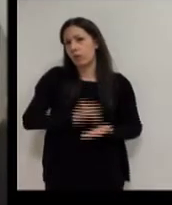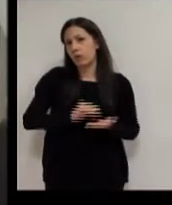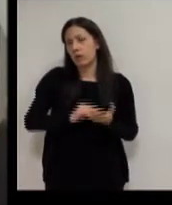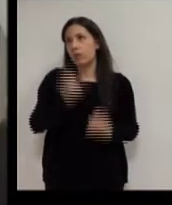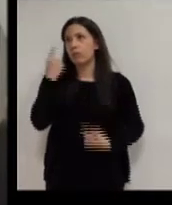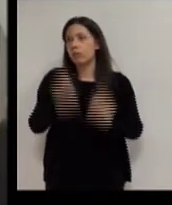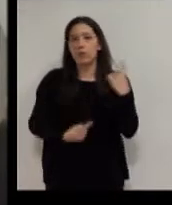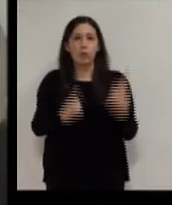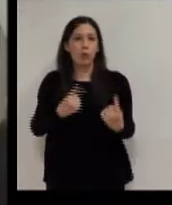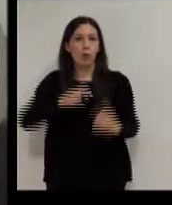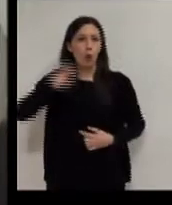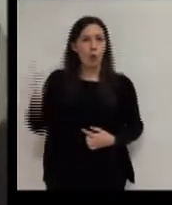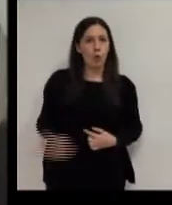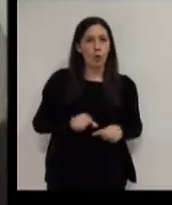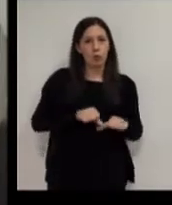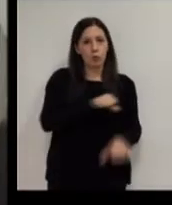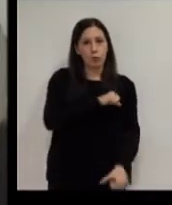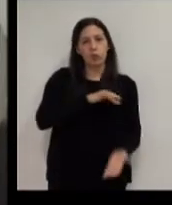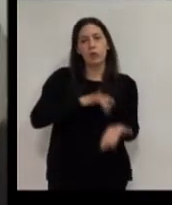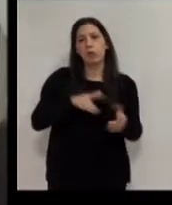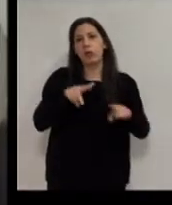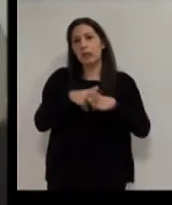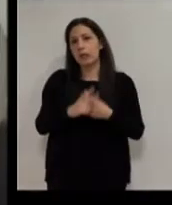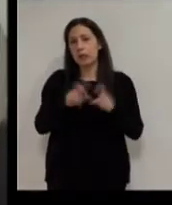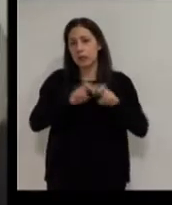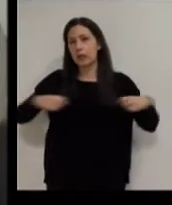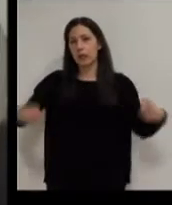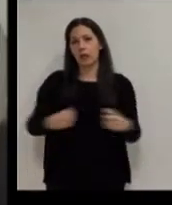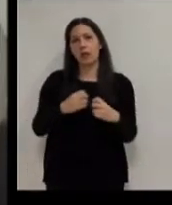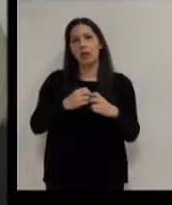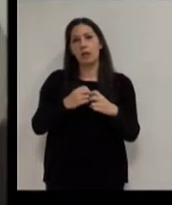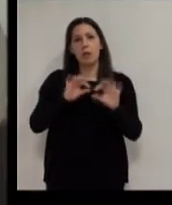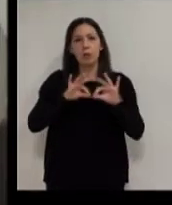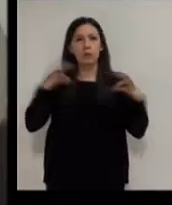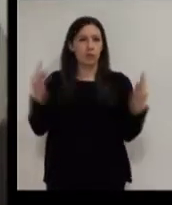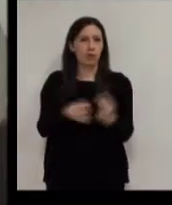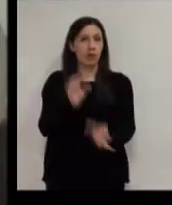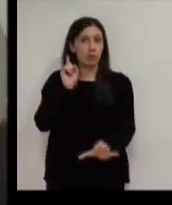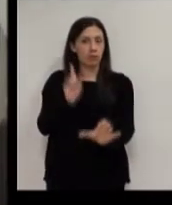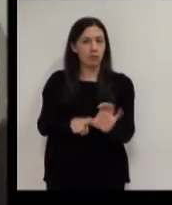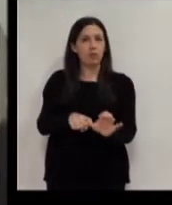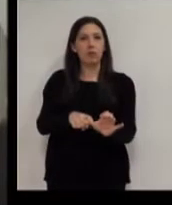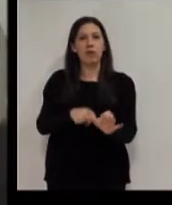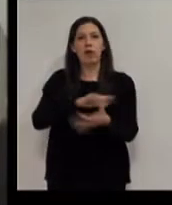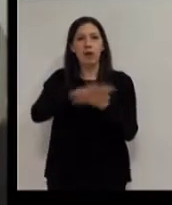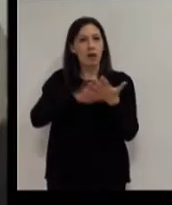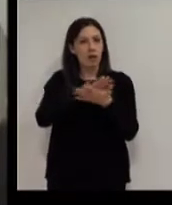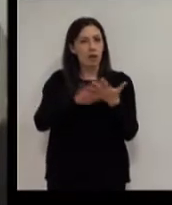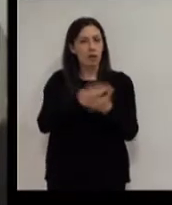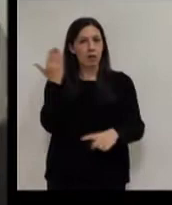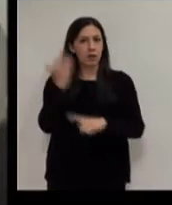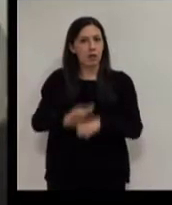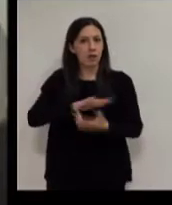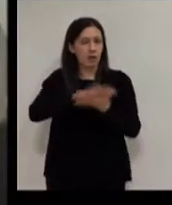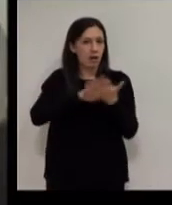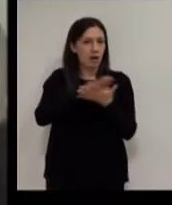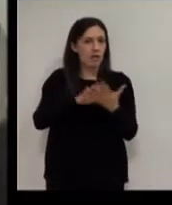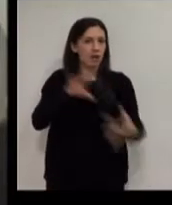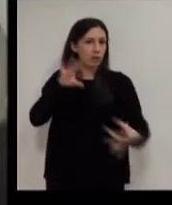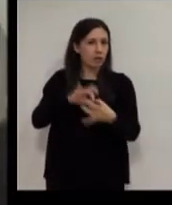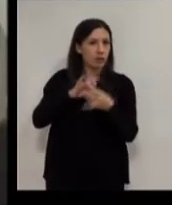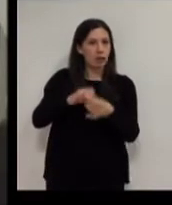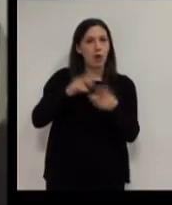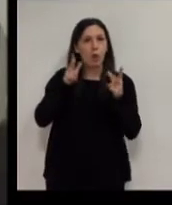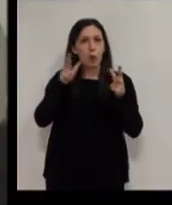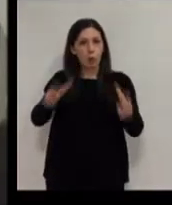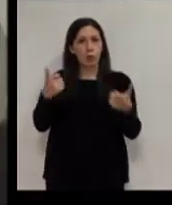algún otro taller o en algún otro seminario en el que hemos asistido a hacer algún tipo de presentación desde el punto de vista hotelero o desde